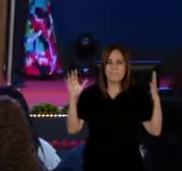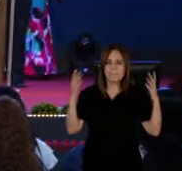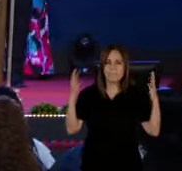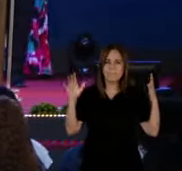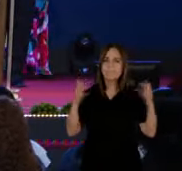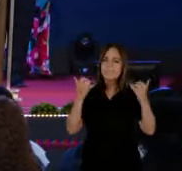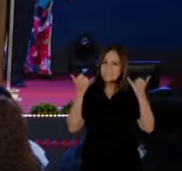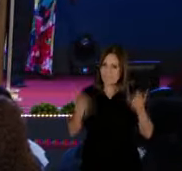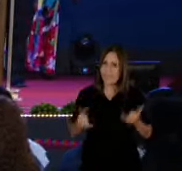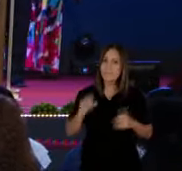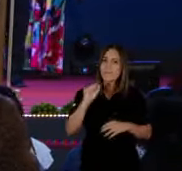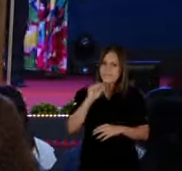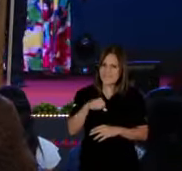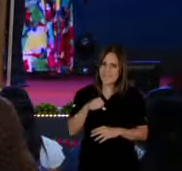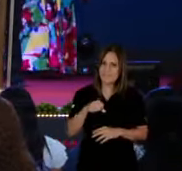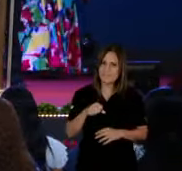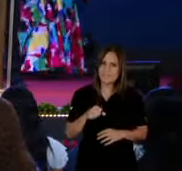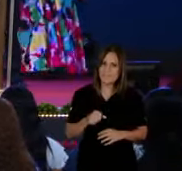Ahora sí que sí,